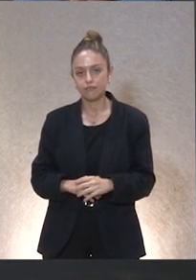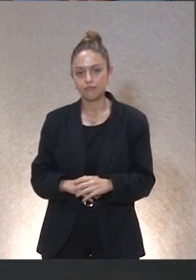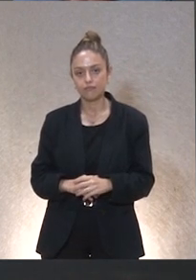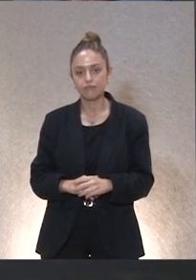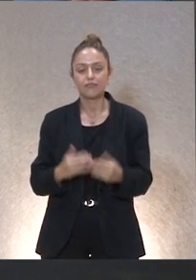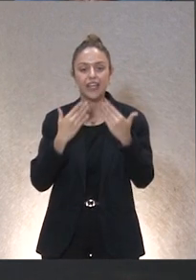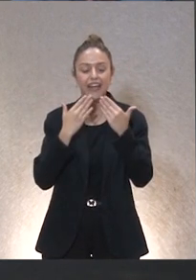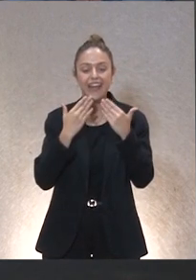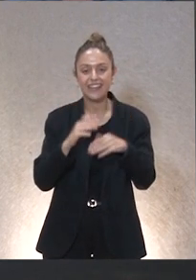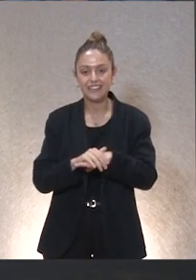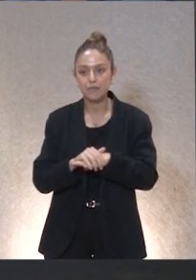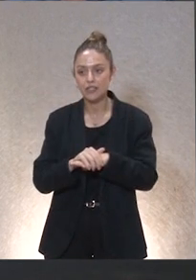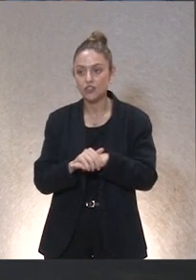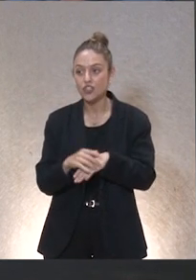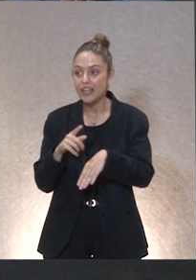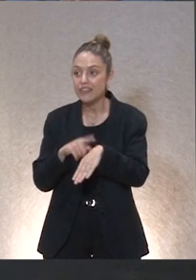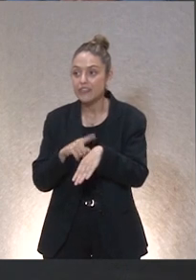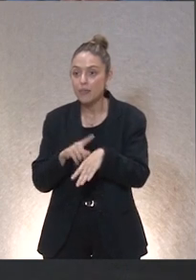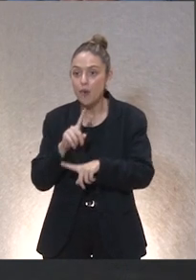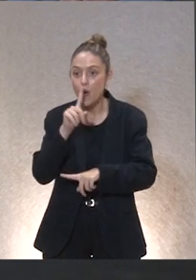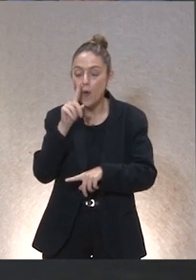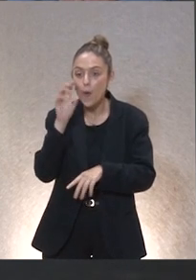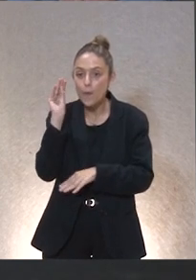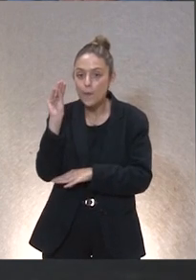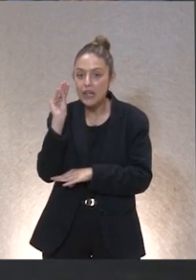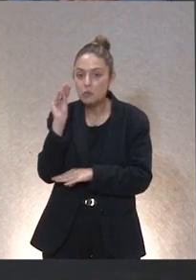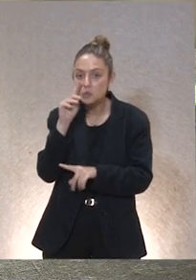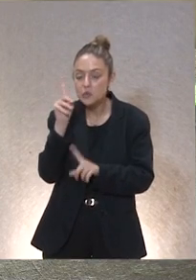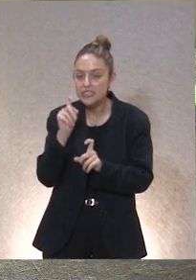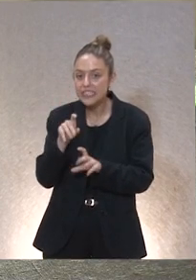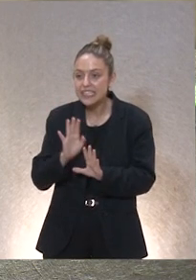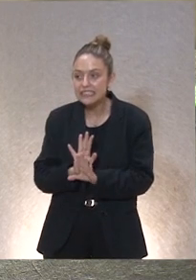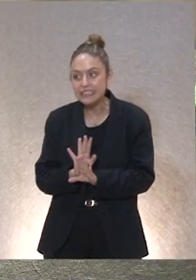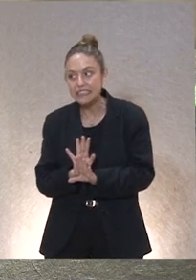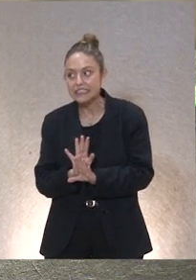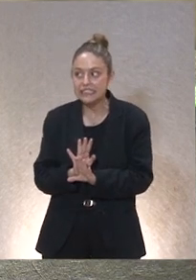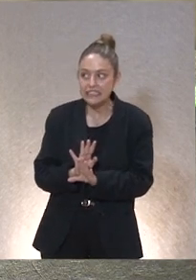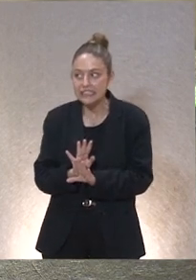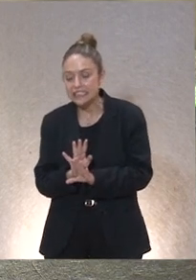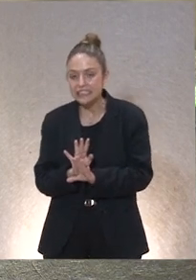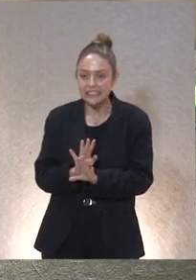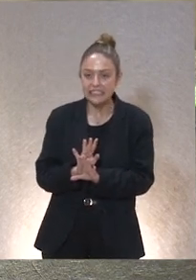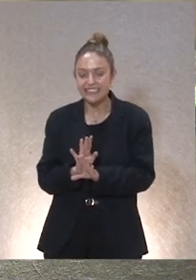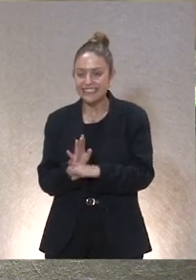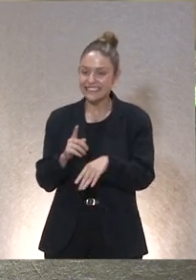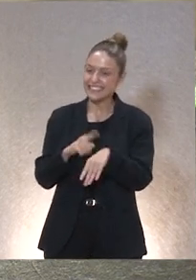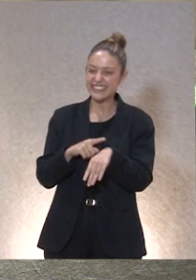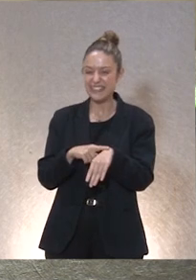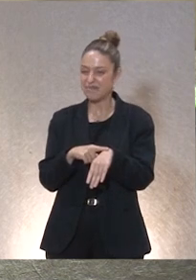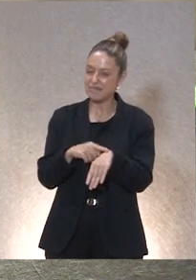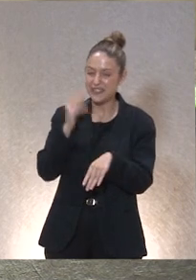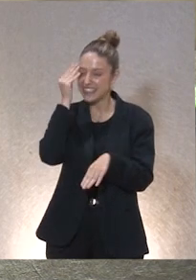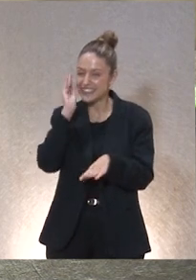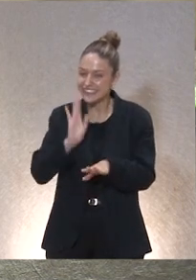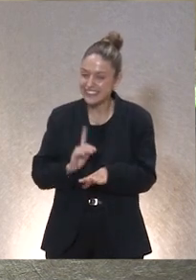Gracias amigos da da tiempo a hacer alguna pregunta o no mejor ya no temo me temo